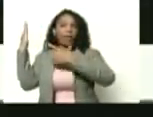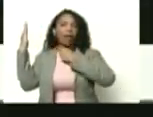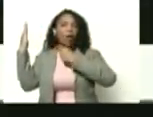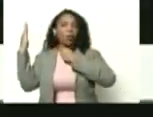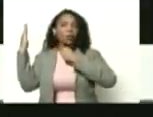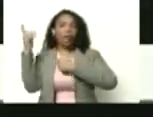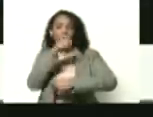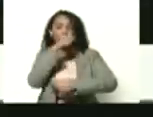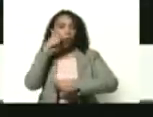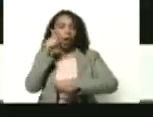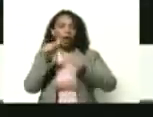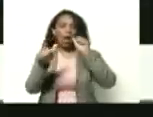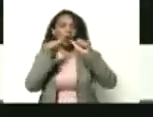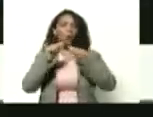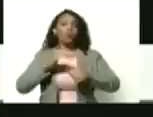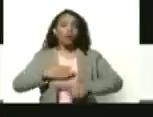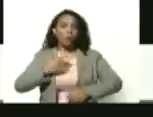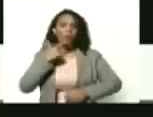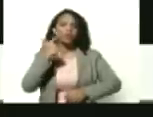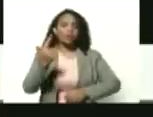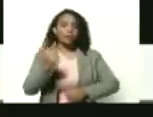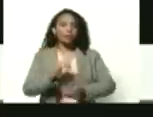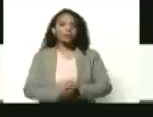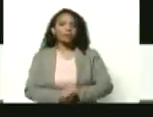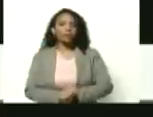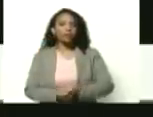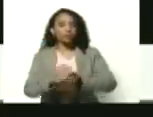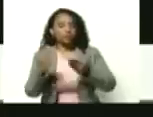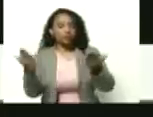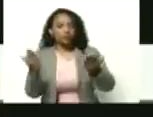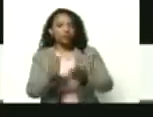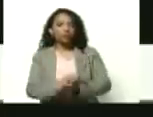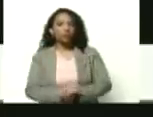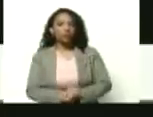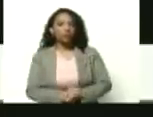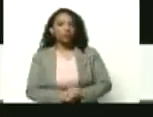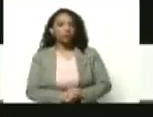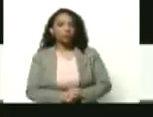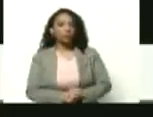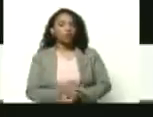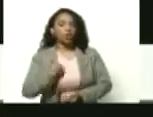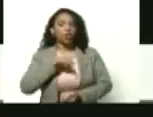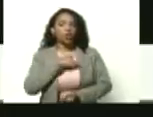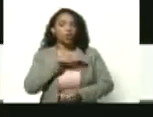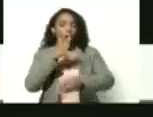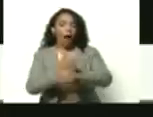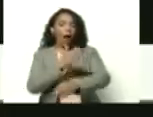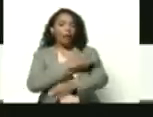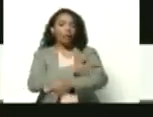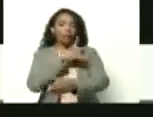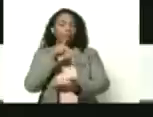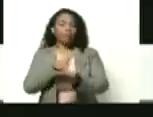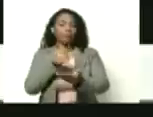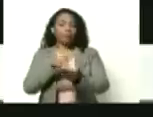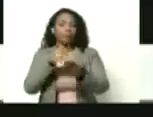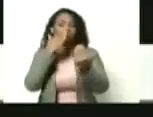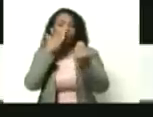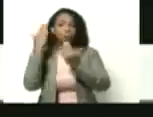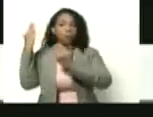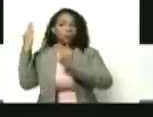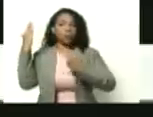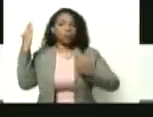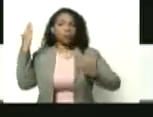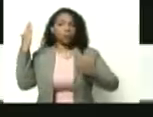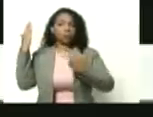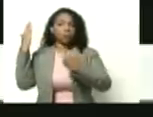es decir pudiéramos decir qué estamos ante la presencia de